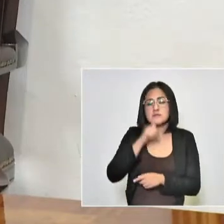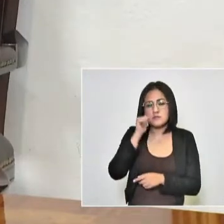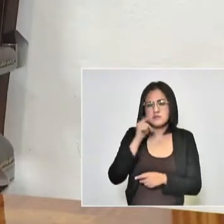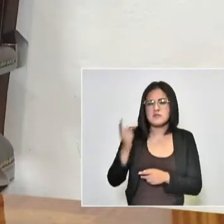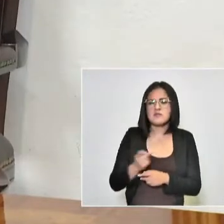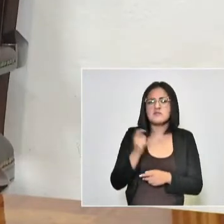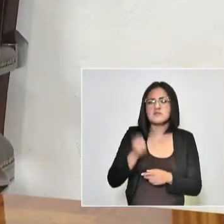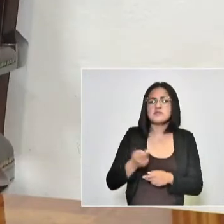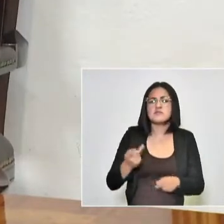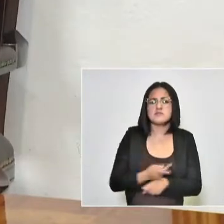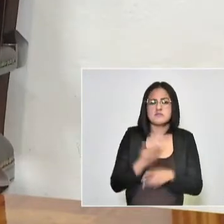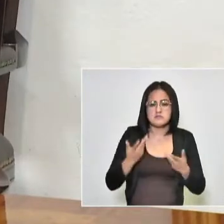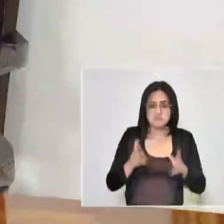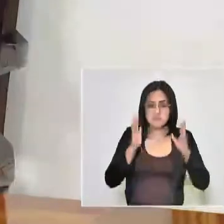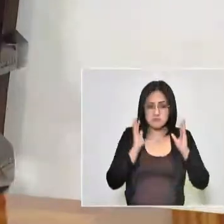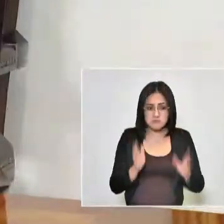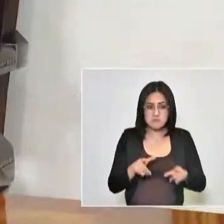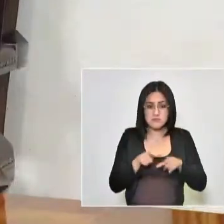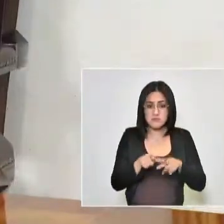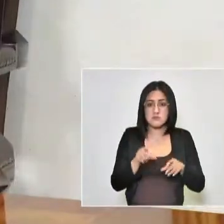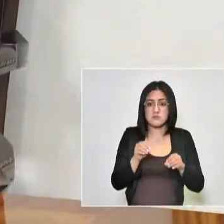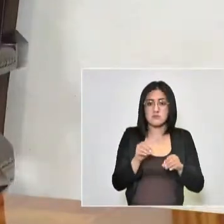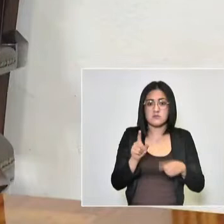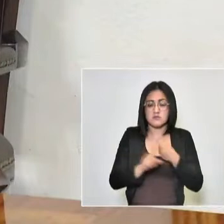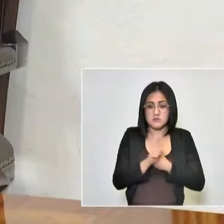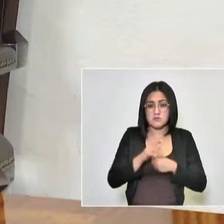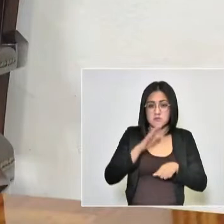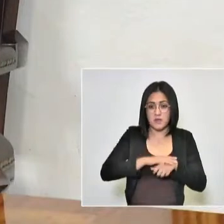preguntó si había provocado